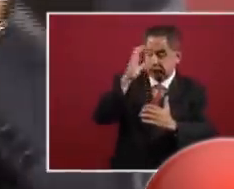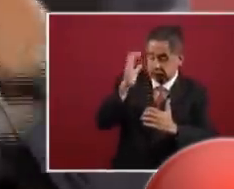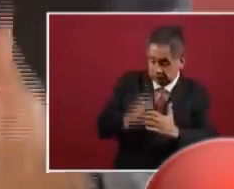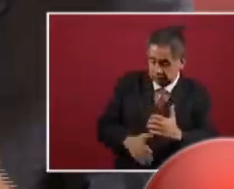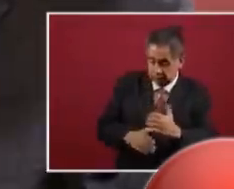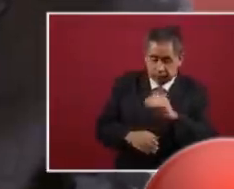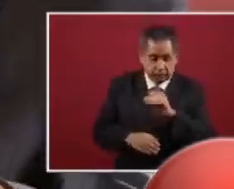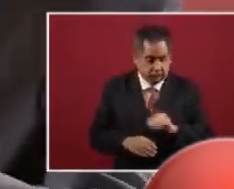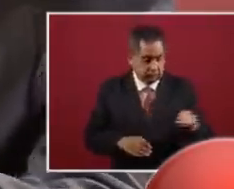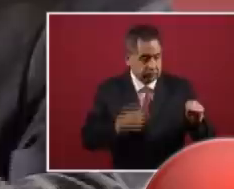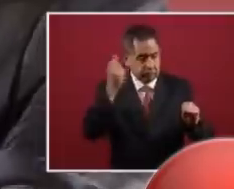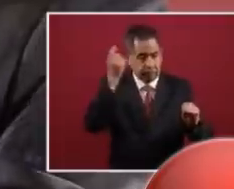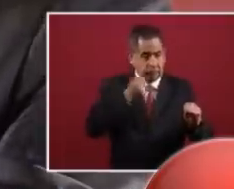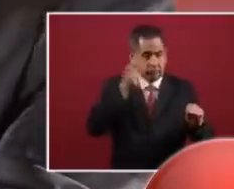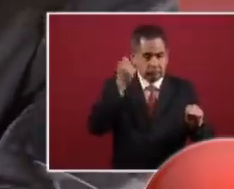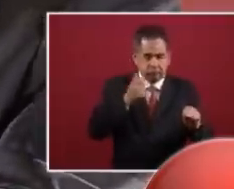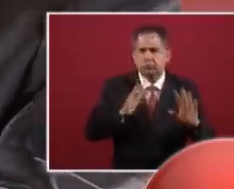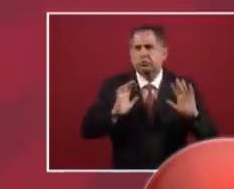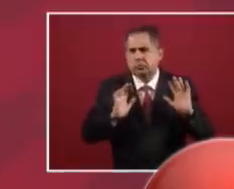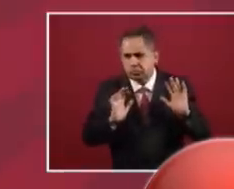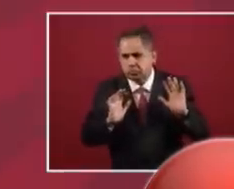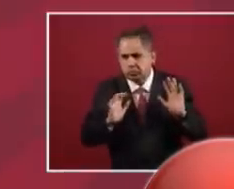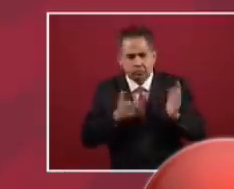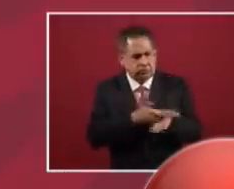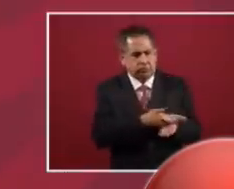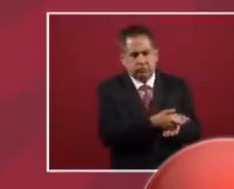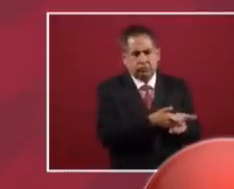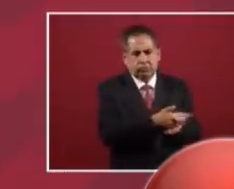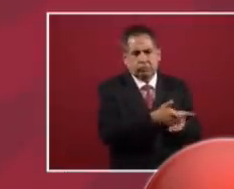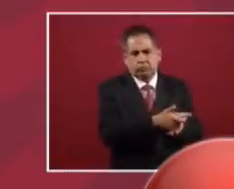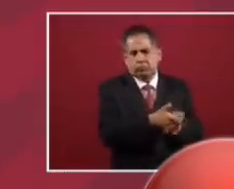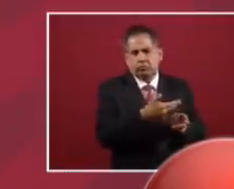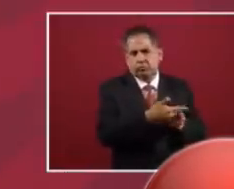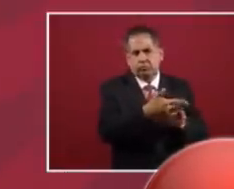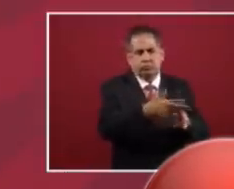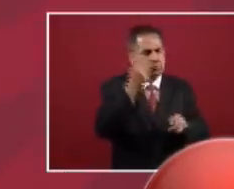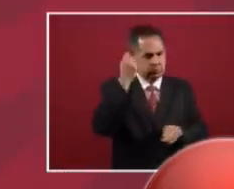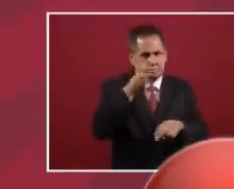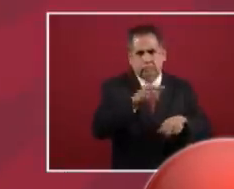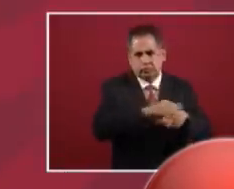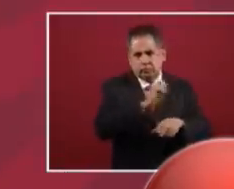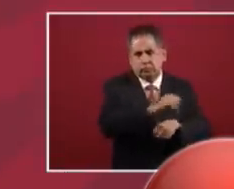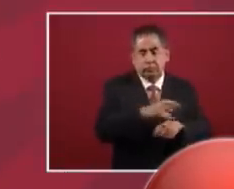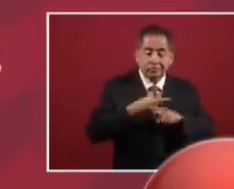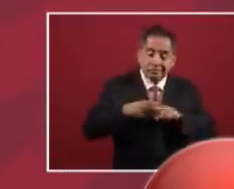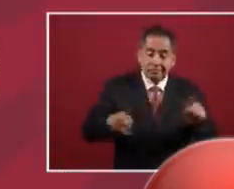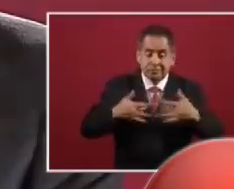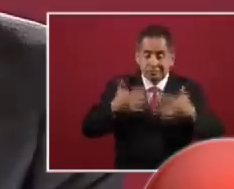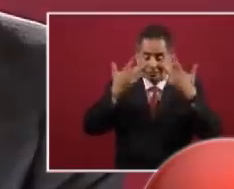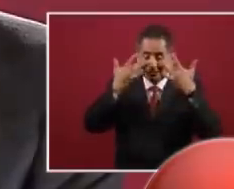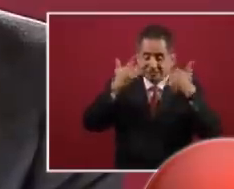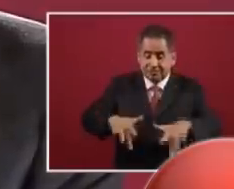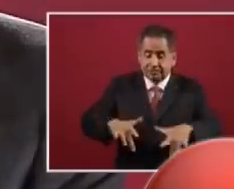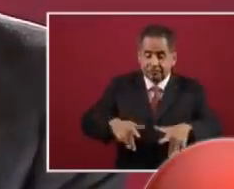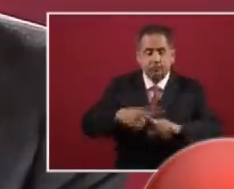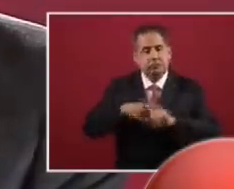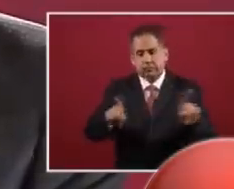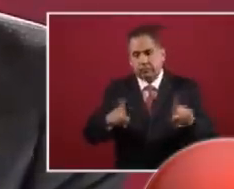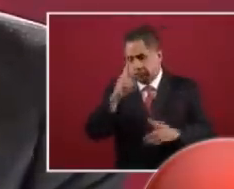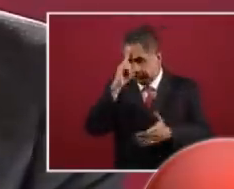que sí tiene una pensión autorizada. Creo que este no es el